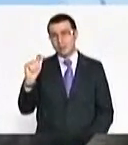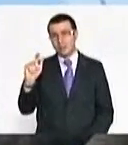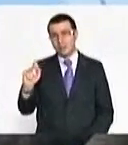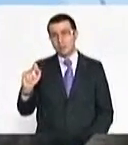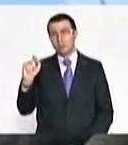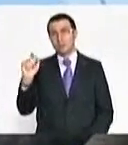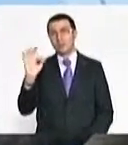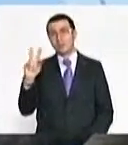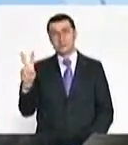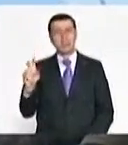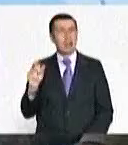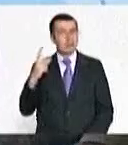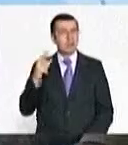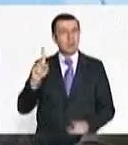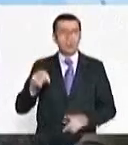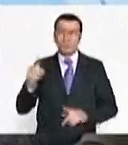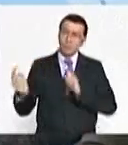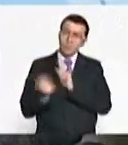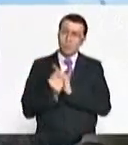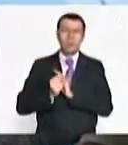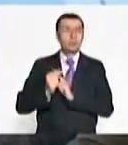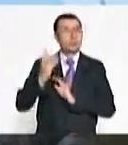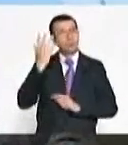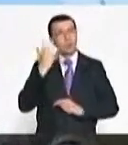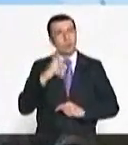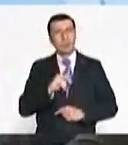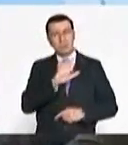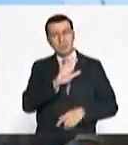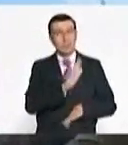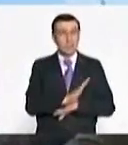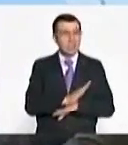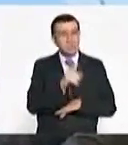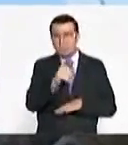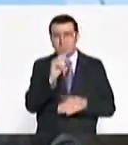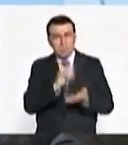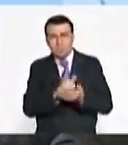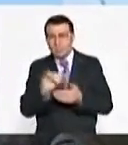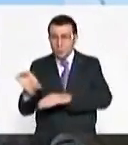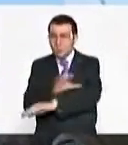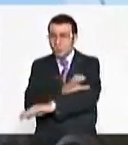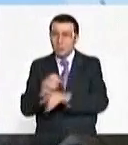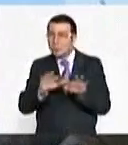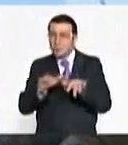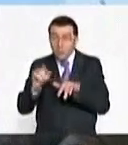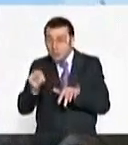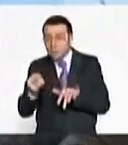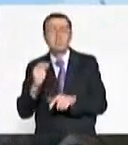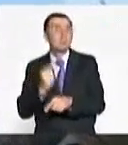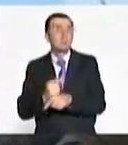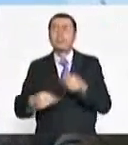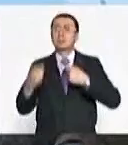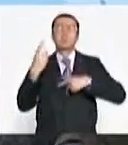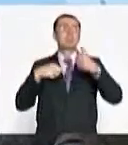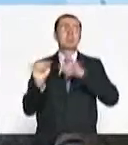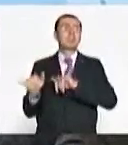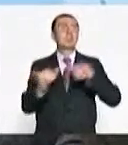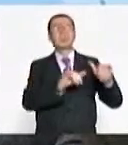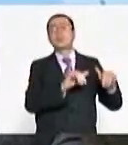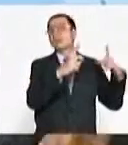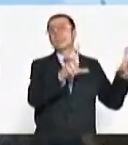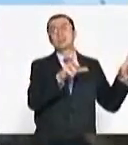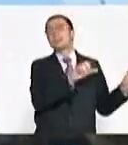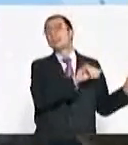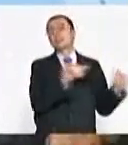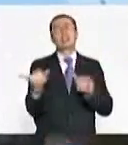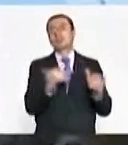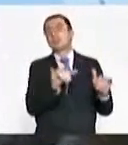noche. Que ustedes tengan la oportunidad de conocer cada vez más temas de la salud. Les quiero, ahí